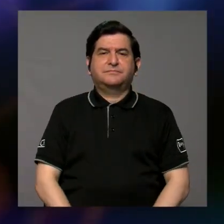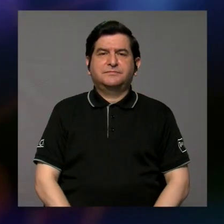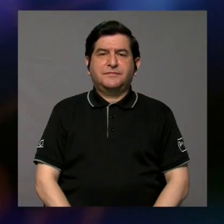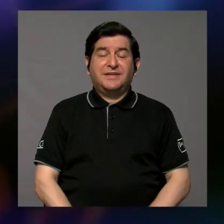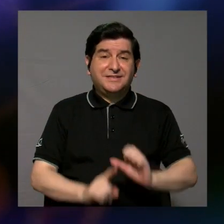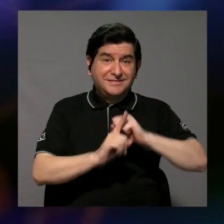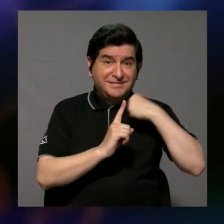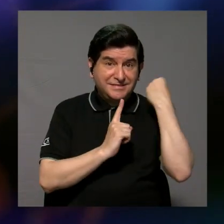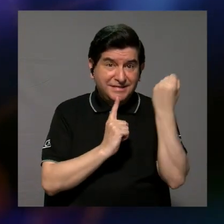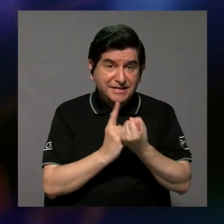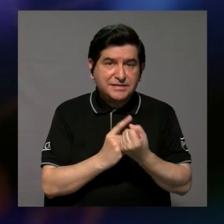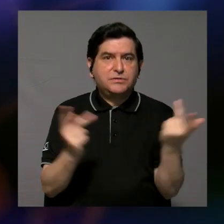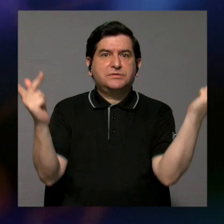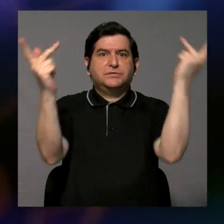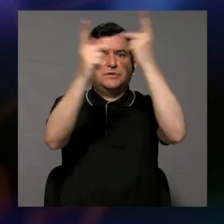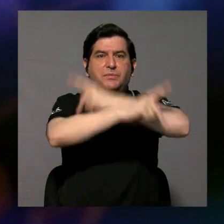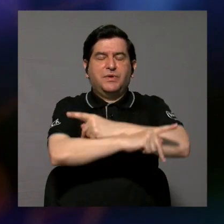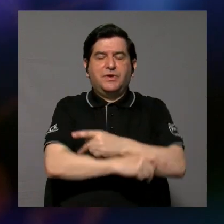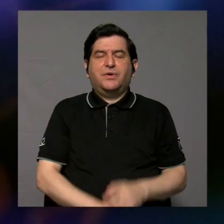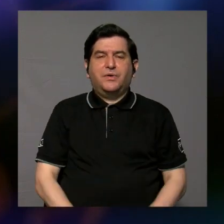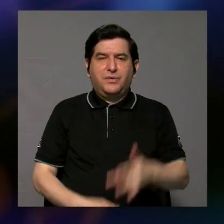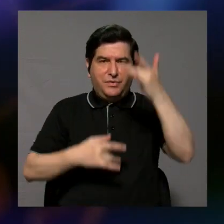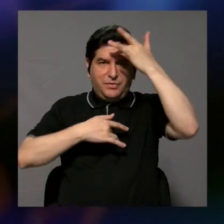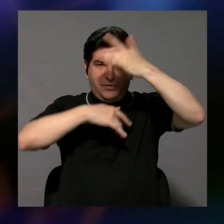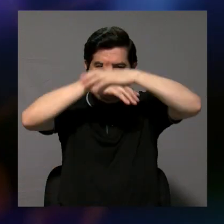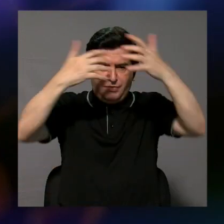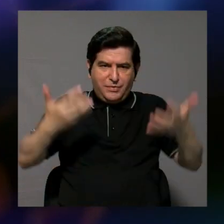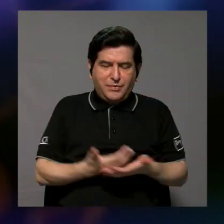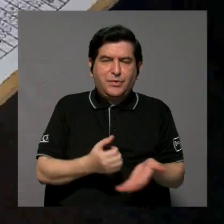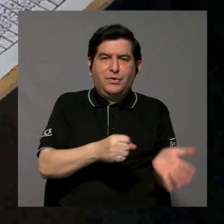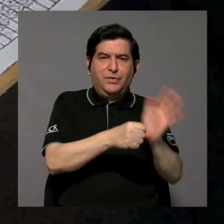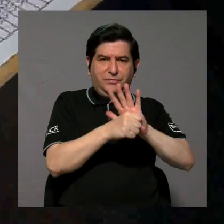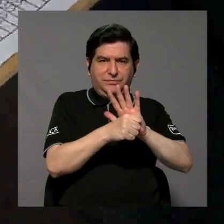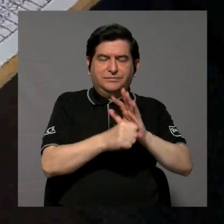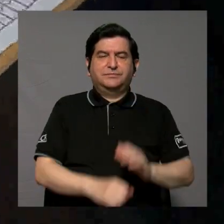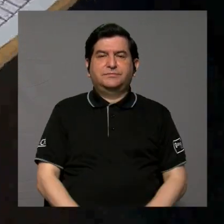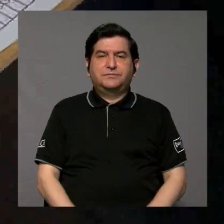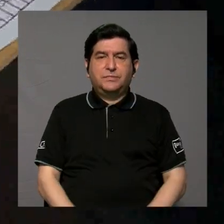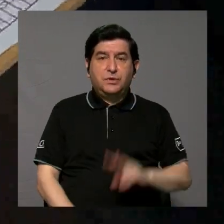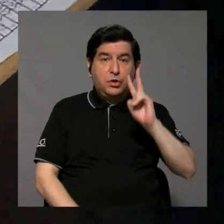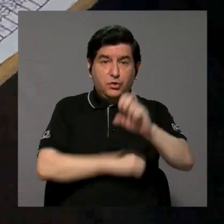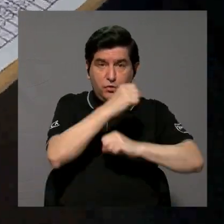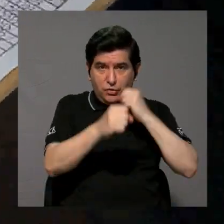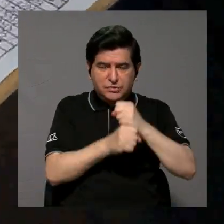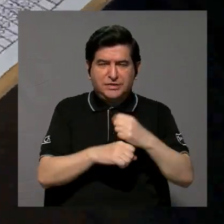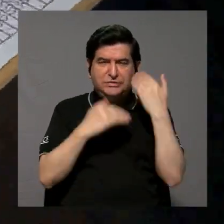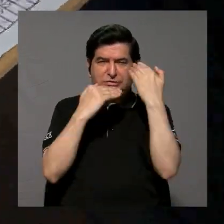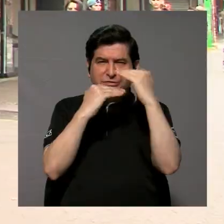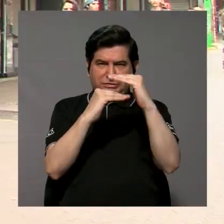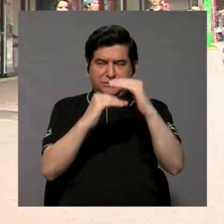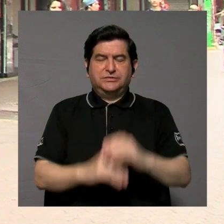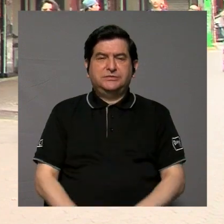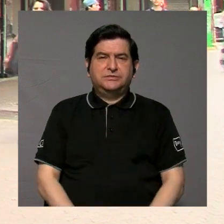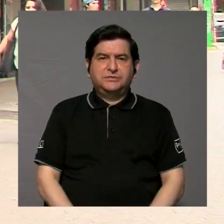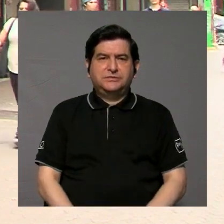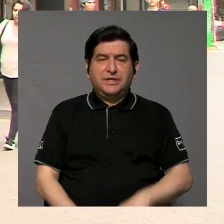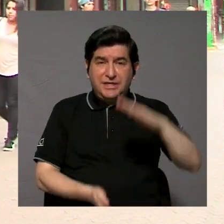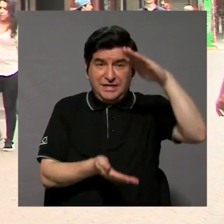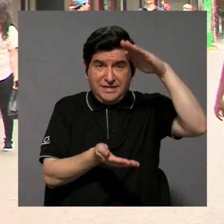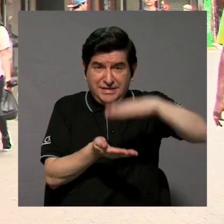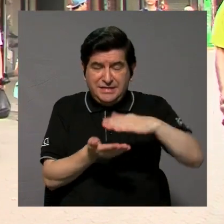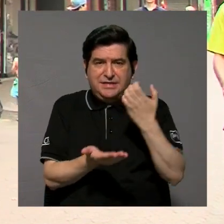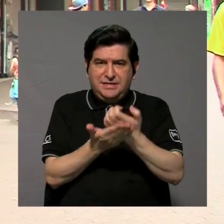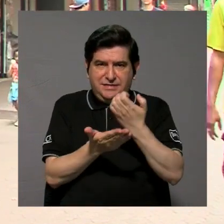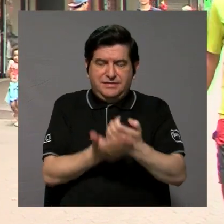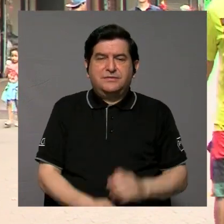Y esta situación vino a empeorarse con la pandemia de COVID-19. Luego de 2 años de restricción y contracción